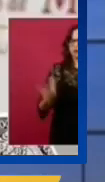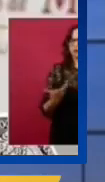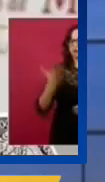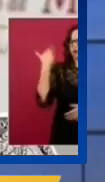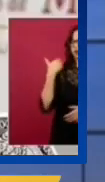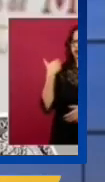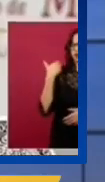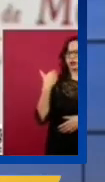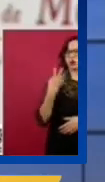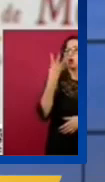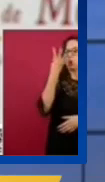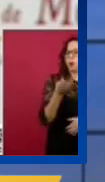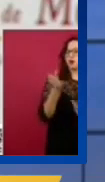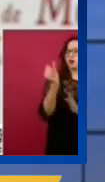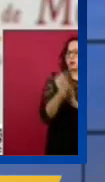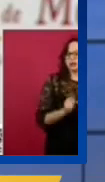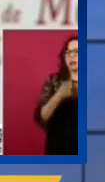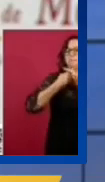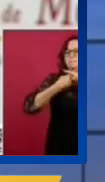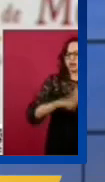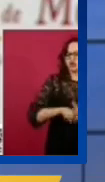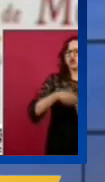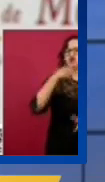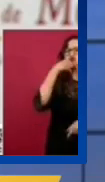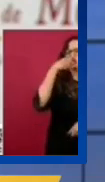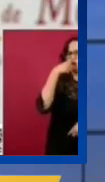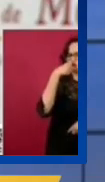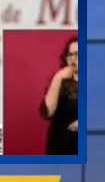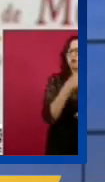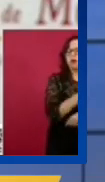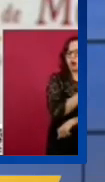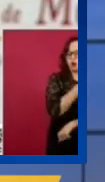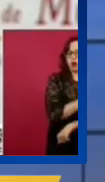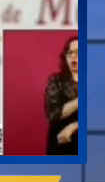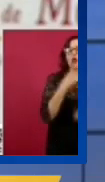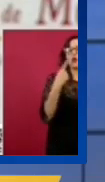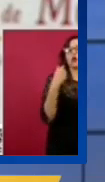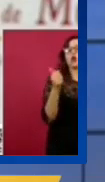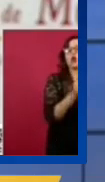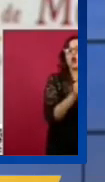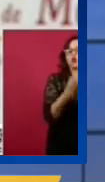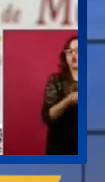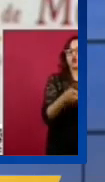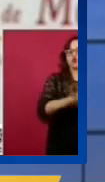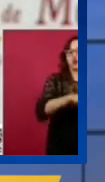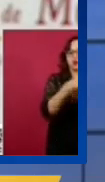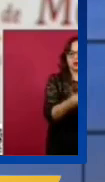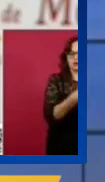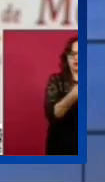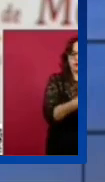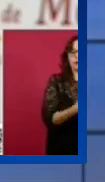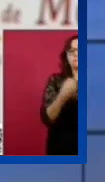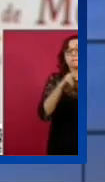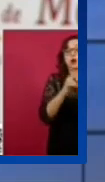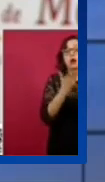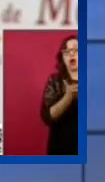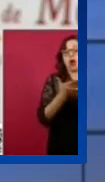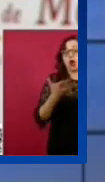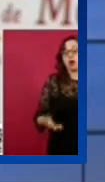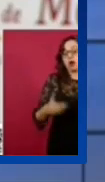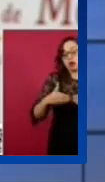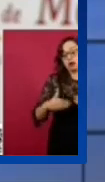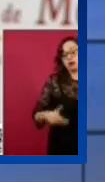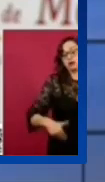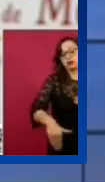riesgo que se mantendrá hasta ahorita sigue en verde el subsecretario manifestó que se declarará el fin de la